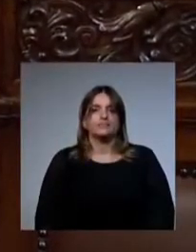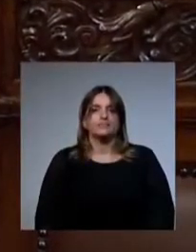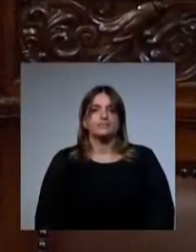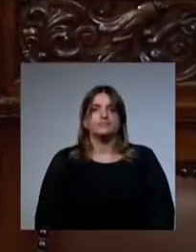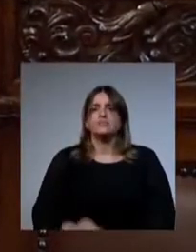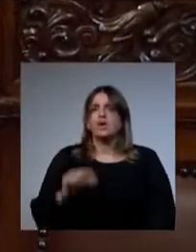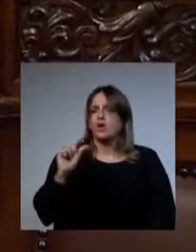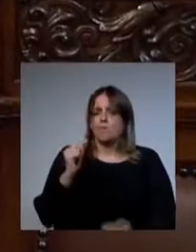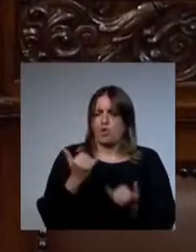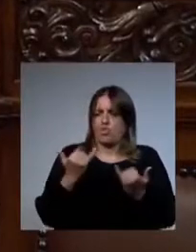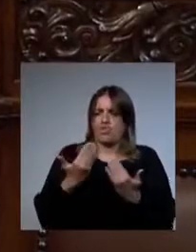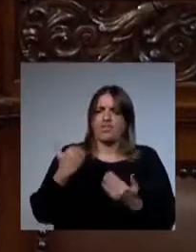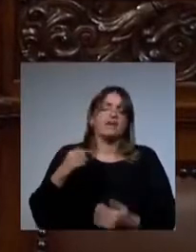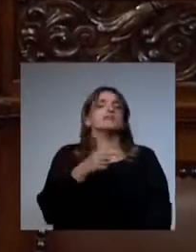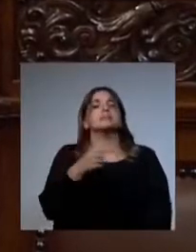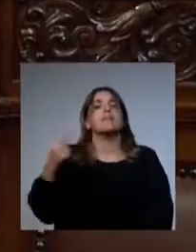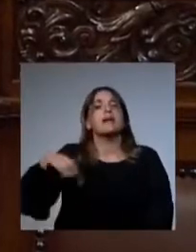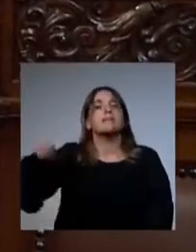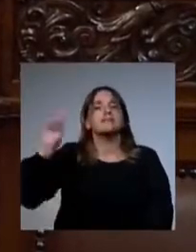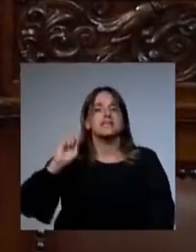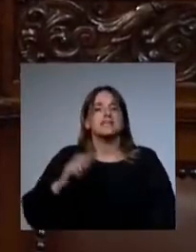Hace pocos días, la semana pasada,